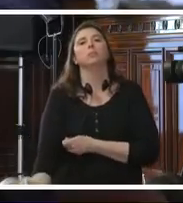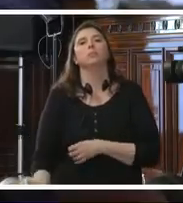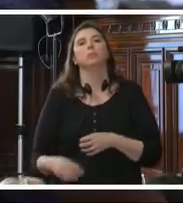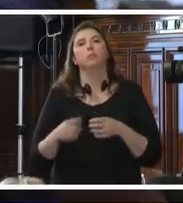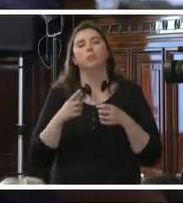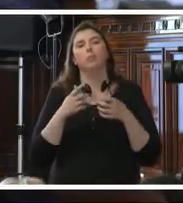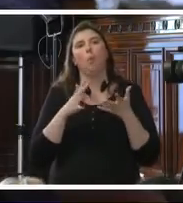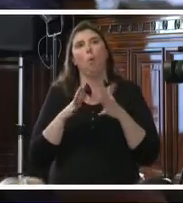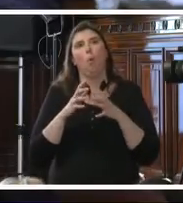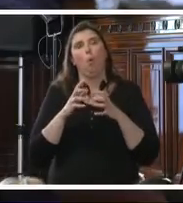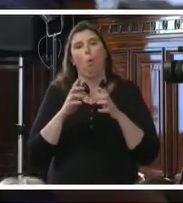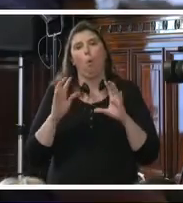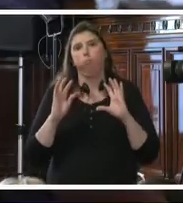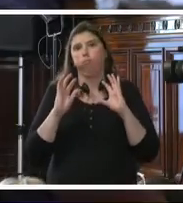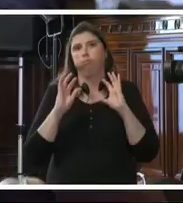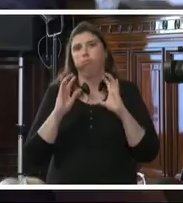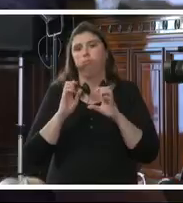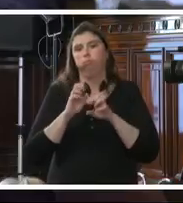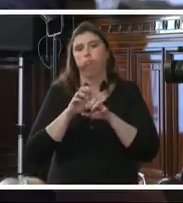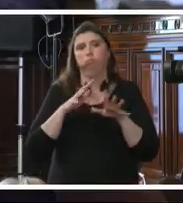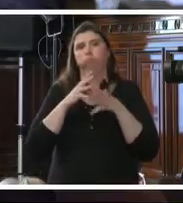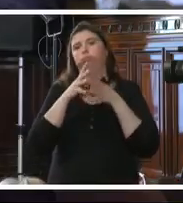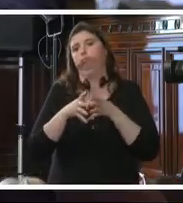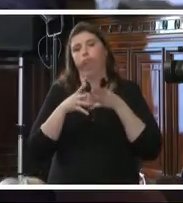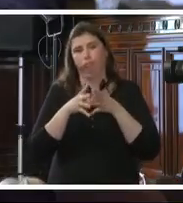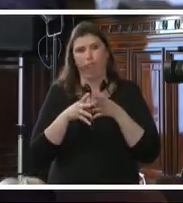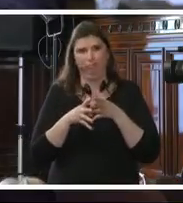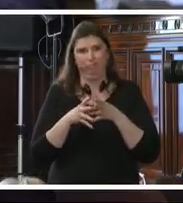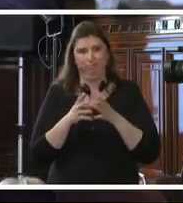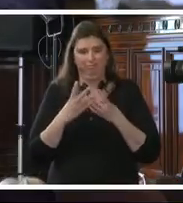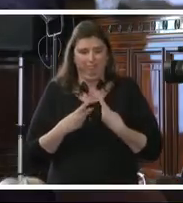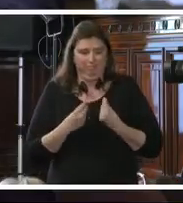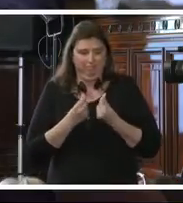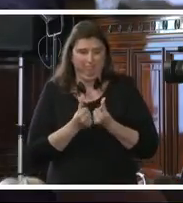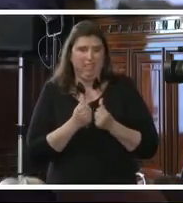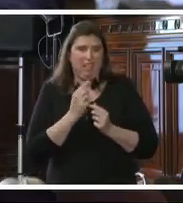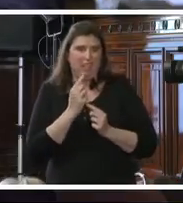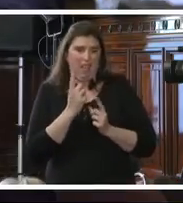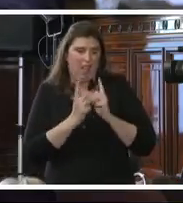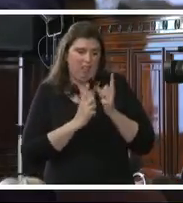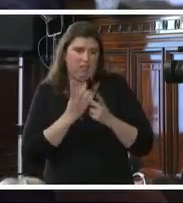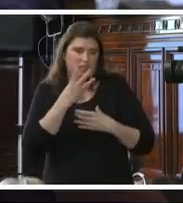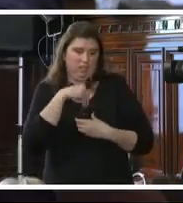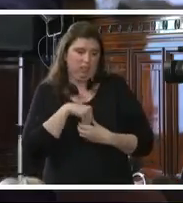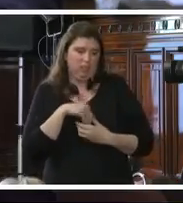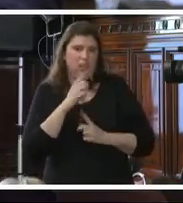de botín de guerra, sea interna o sea externa. Lamentablemente, por lo menos en Colombia,